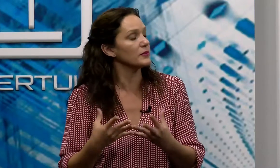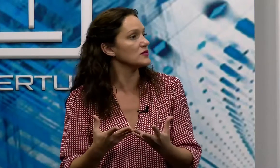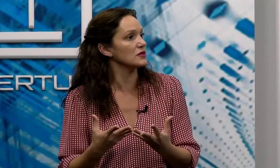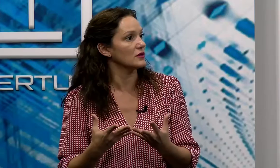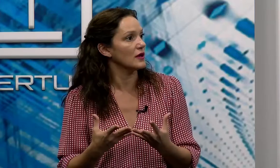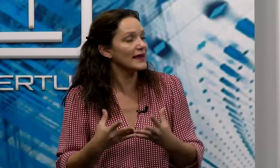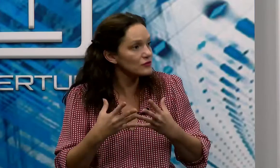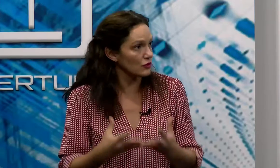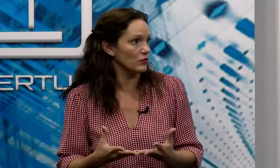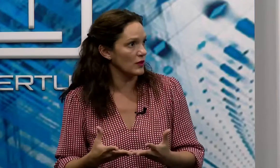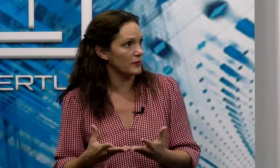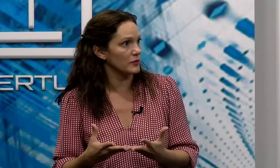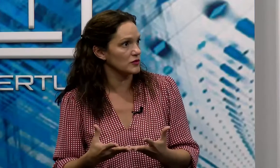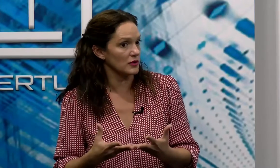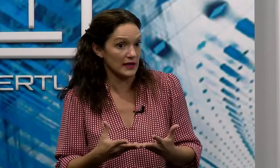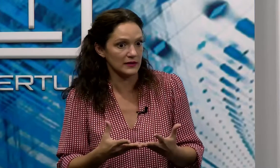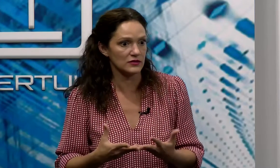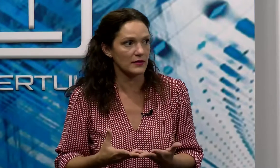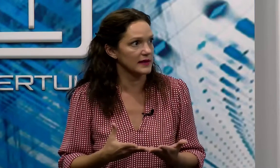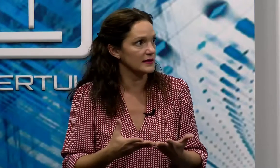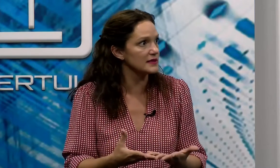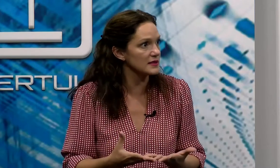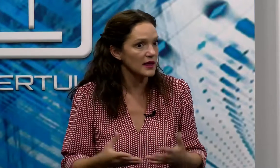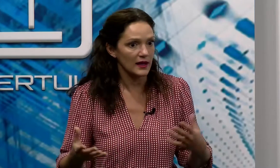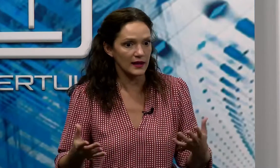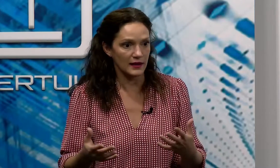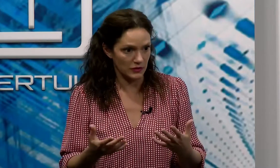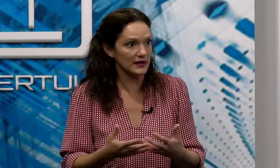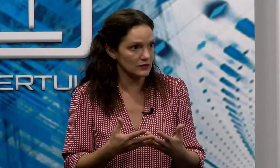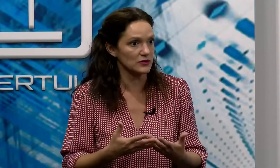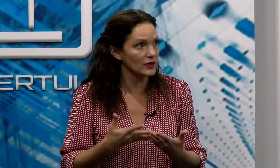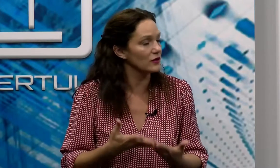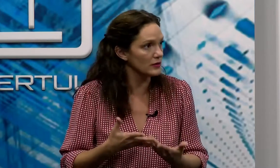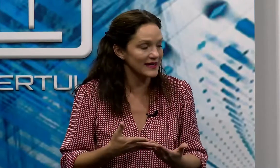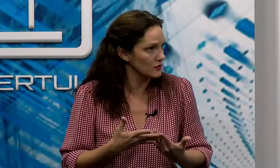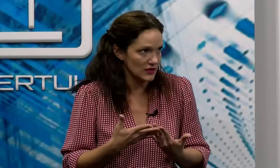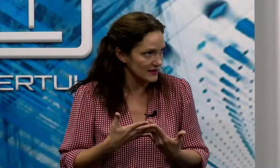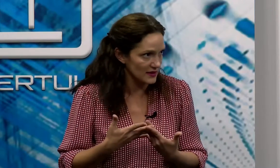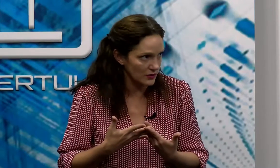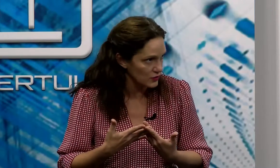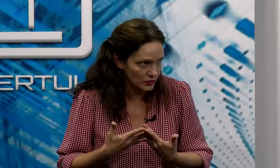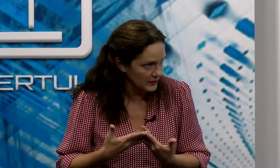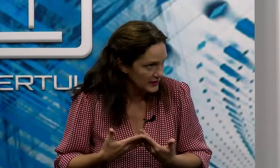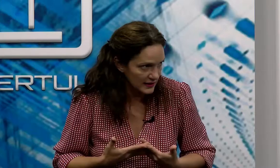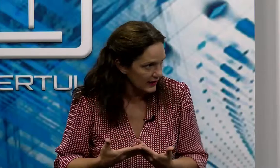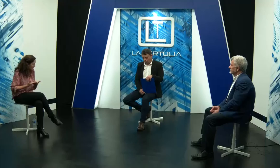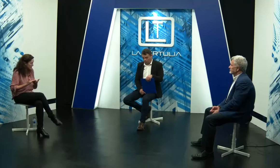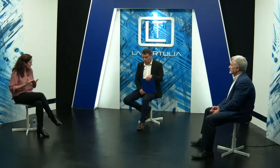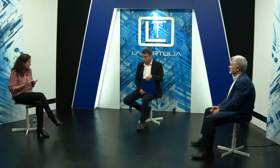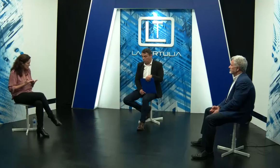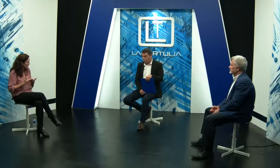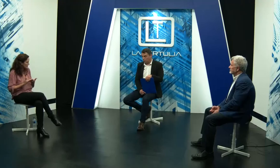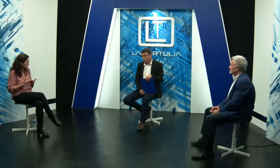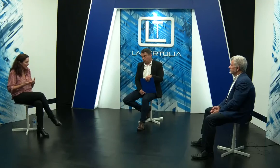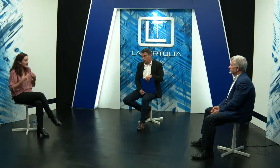un despropósito. Es todo un despropósito. La gente no sabe a qué atenerse. Bueno, la situación económica, no se está haciendo absolutamente nada por